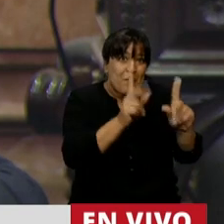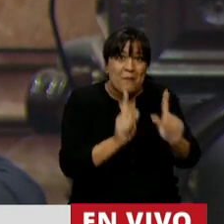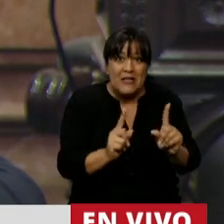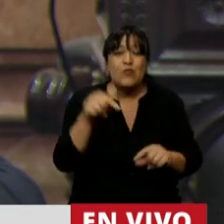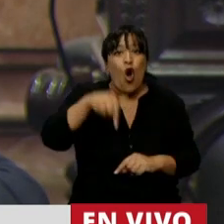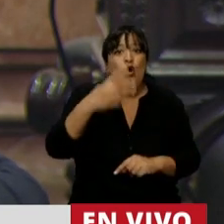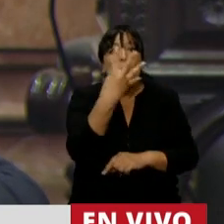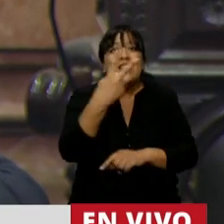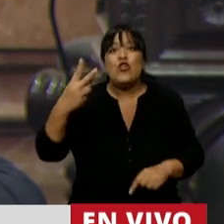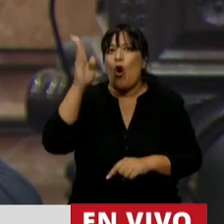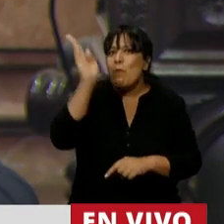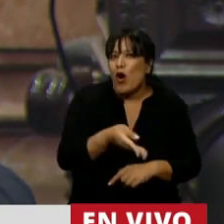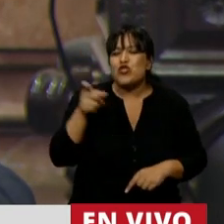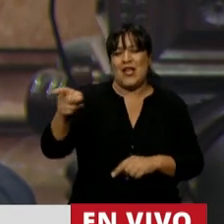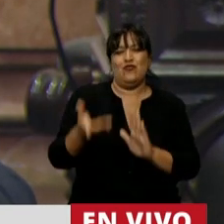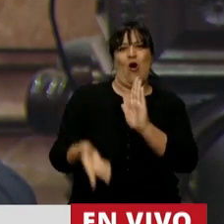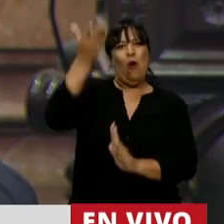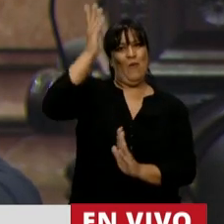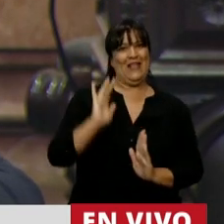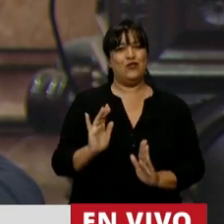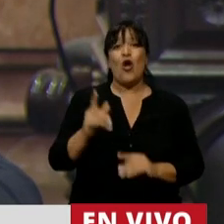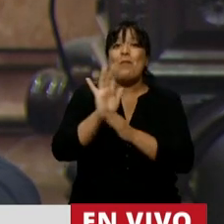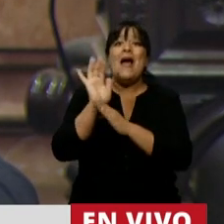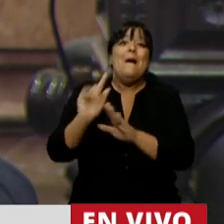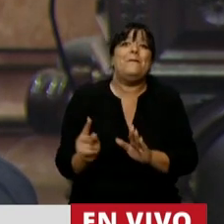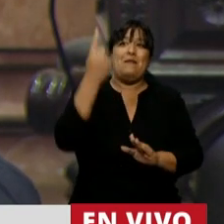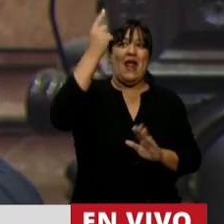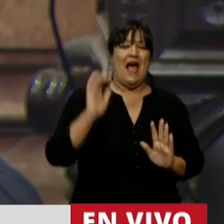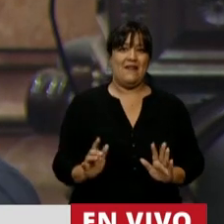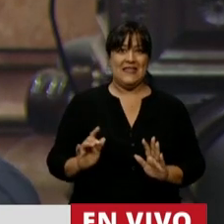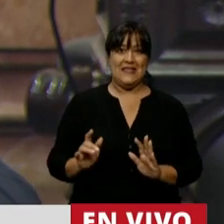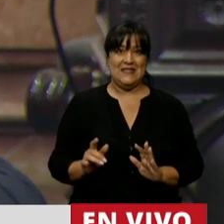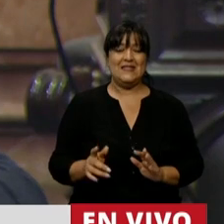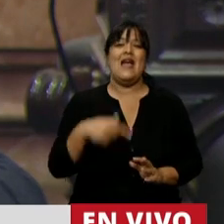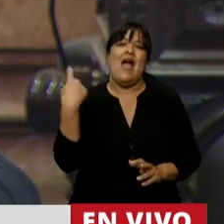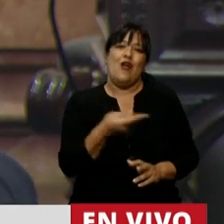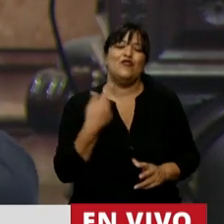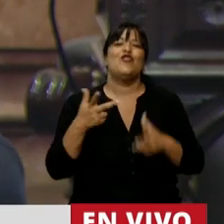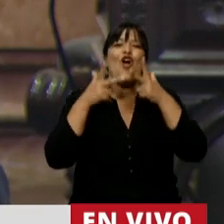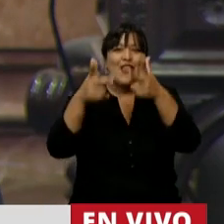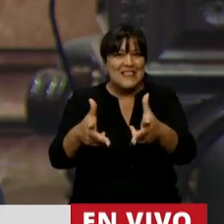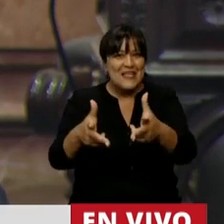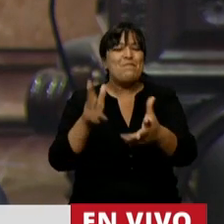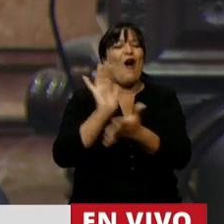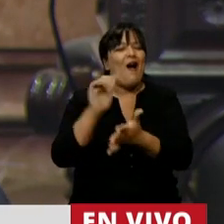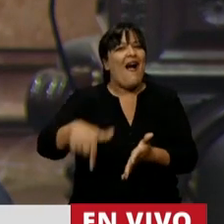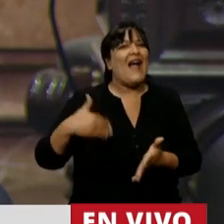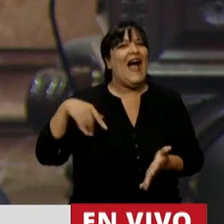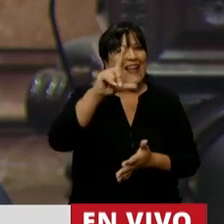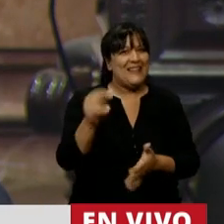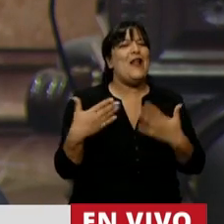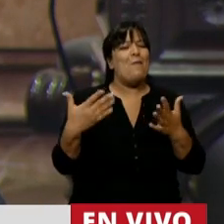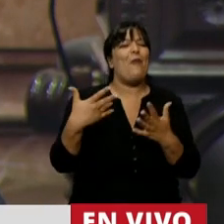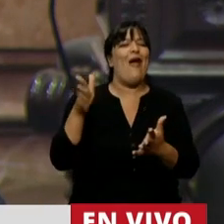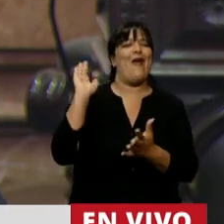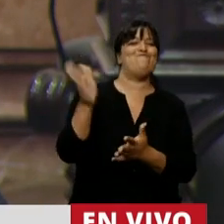42% de aumento, 42% de aumento. Por primera vez estaríamos diciéndole que en esta Argentina le hubieran ganado